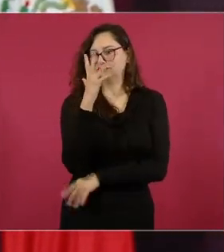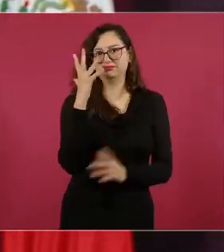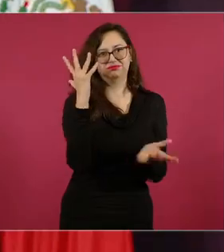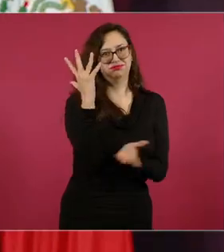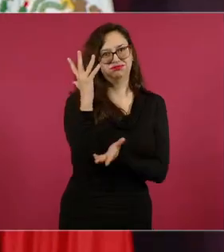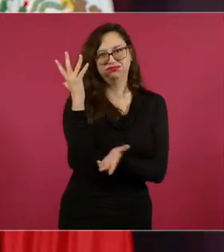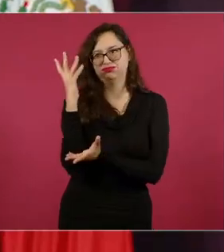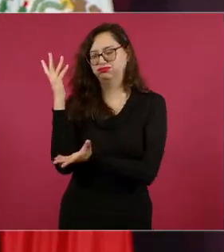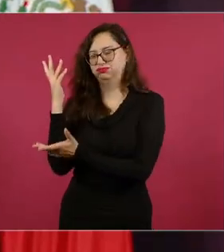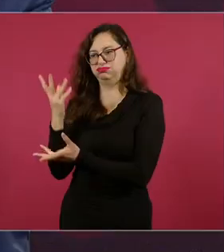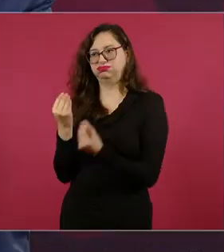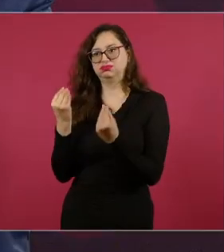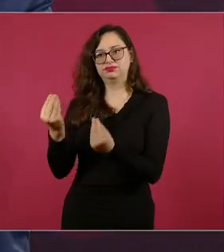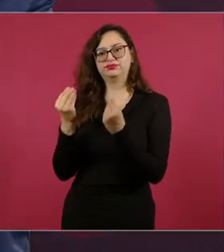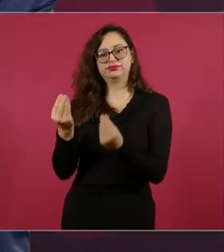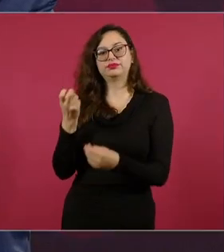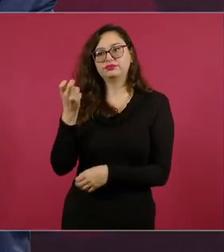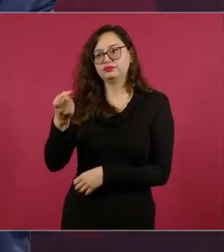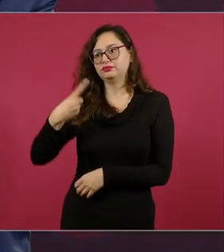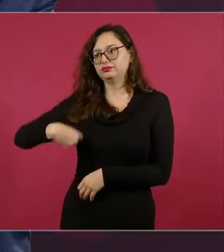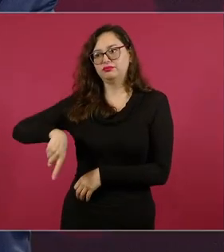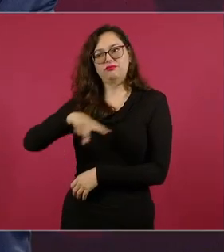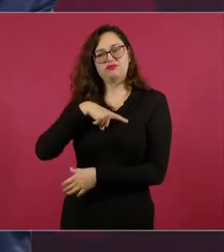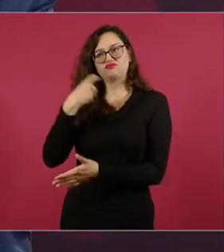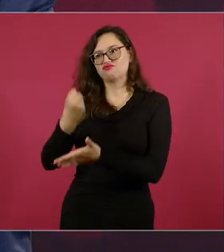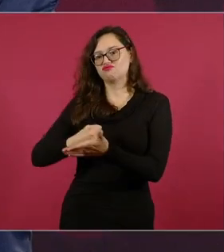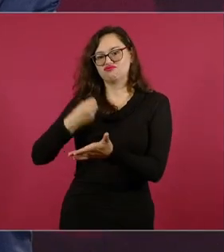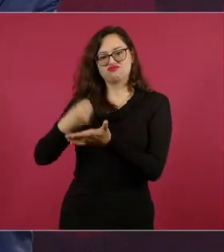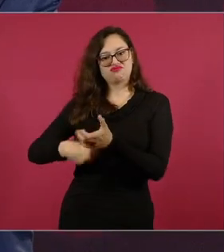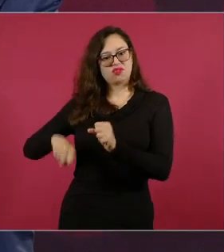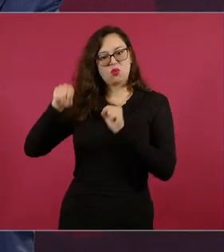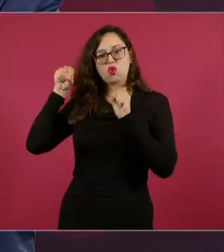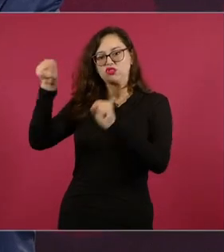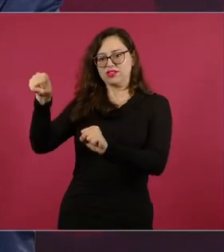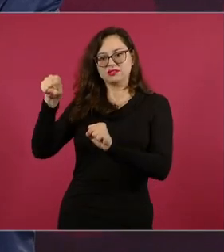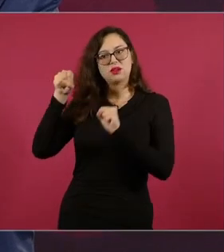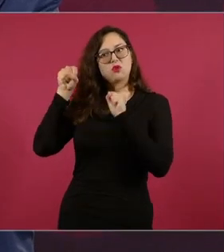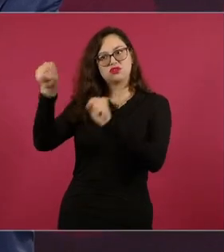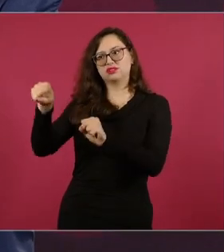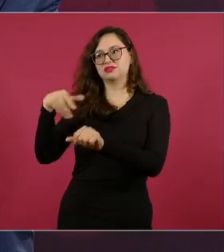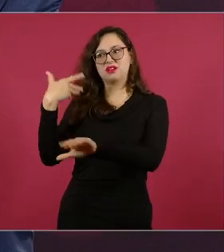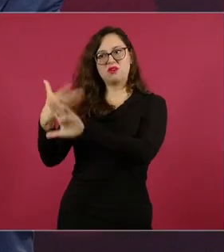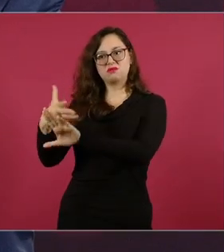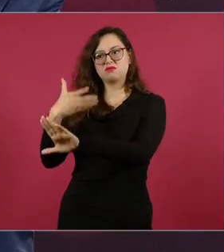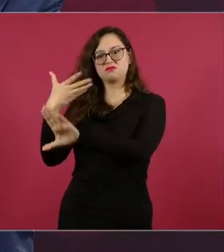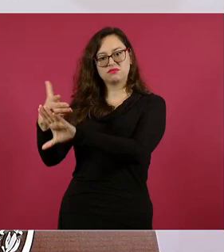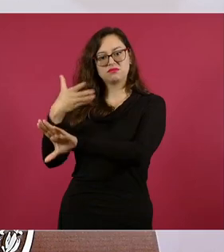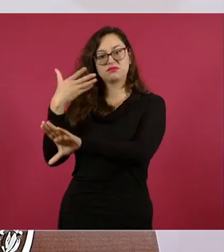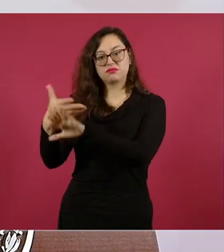lacandona de donde llevaban la caoba. Entonces,